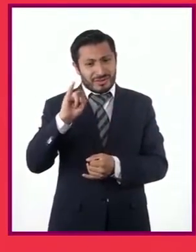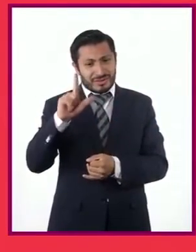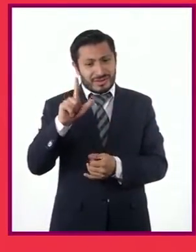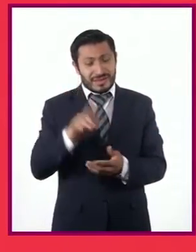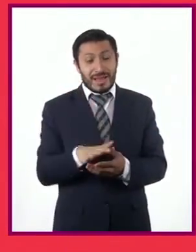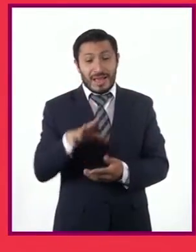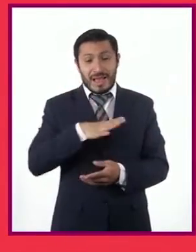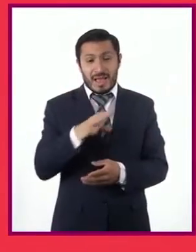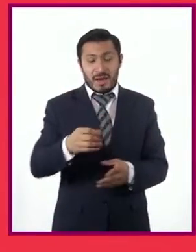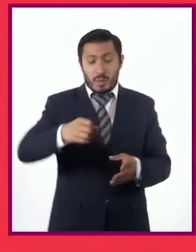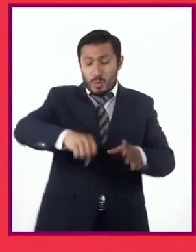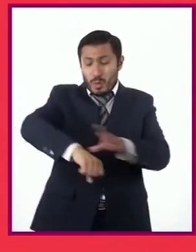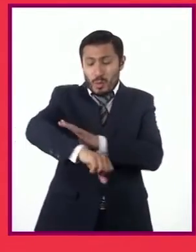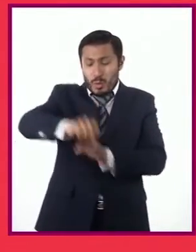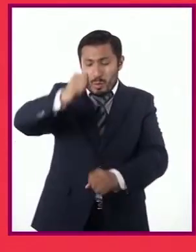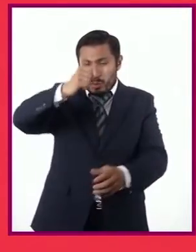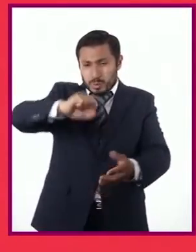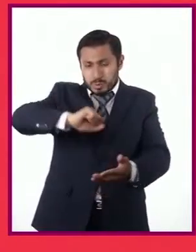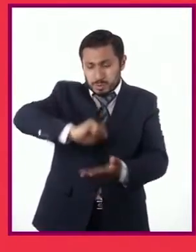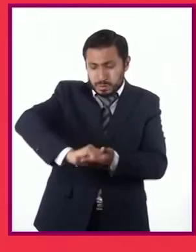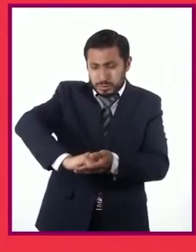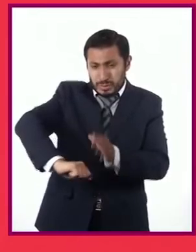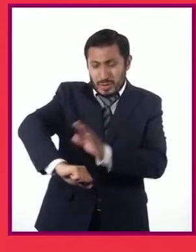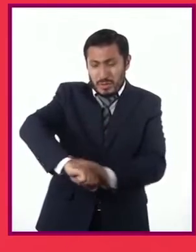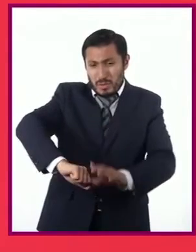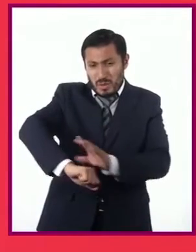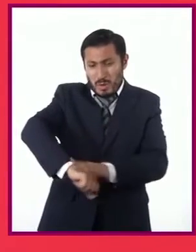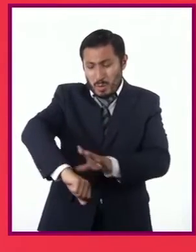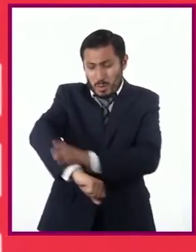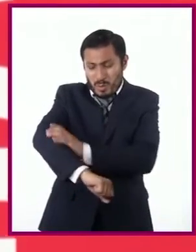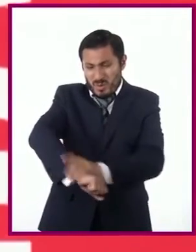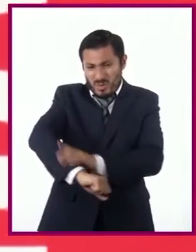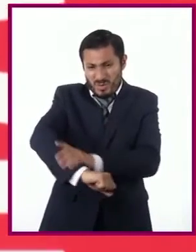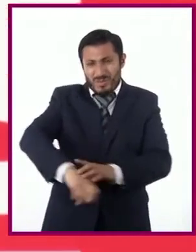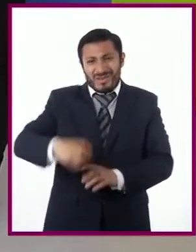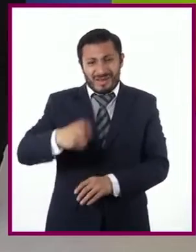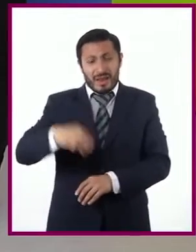tarso de la pata de mamut. Imaginen el tamaño.